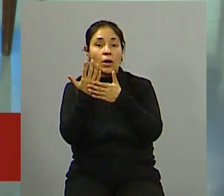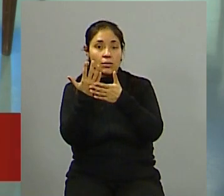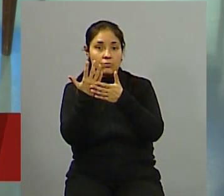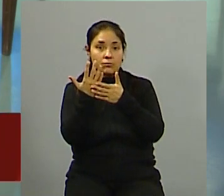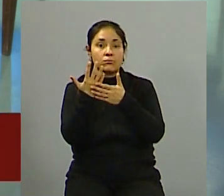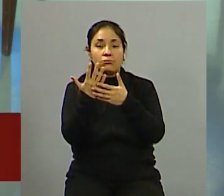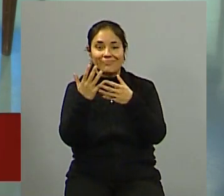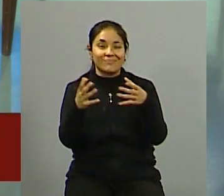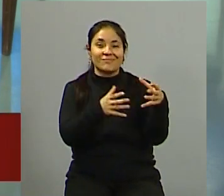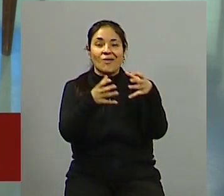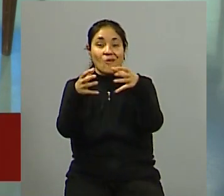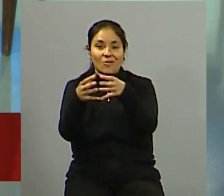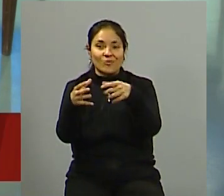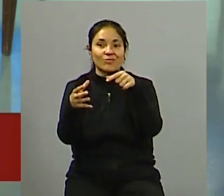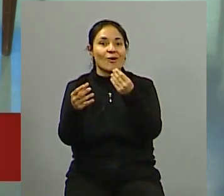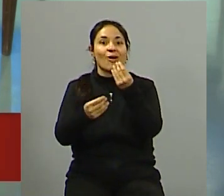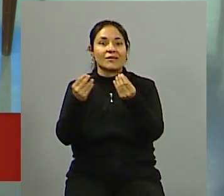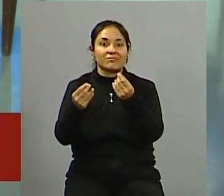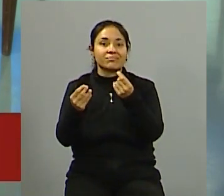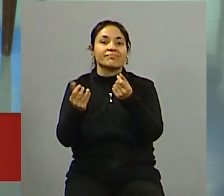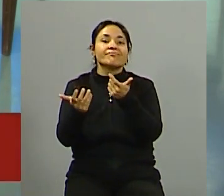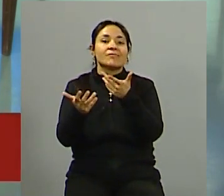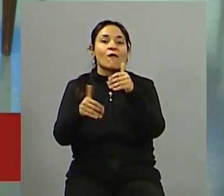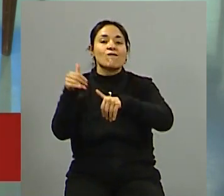votos? Bueno, acá hay un tema,